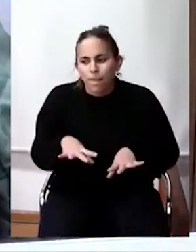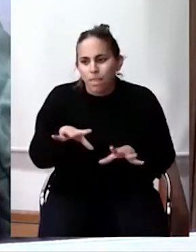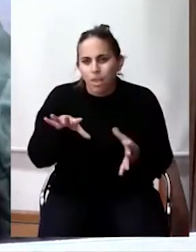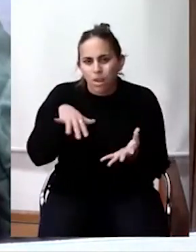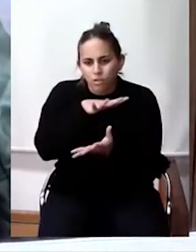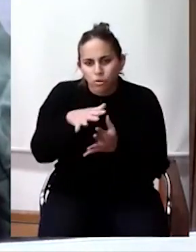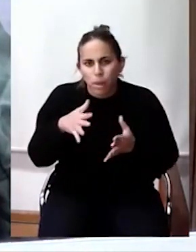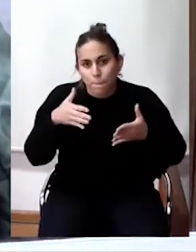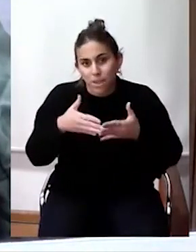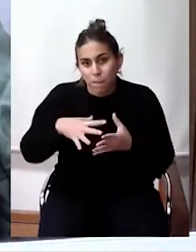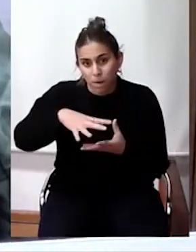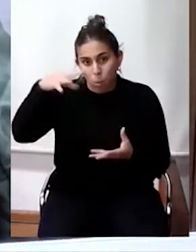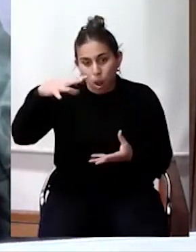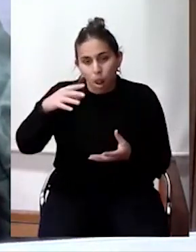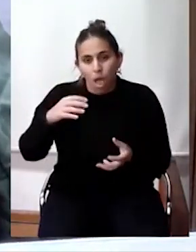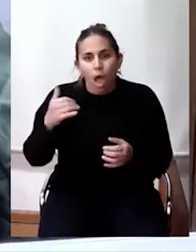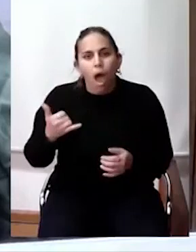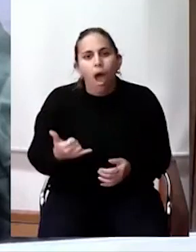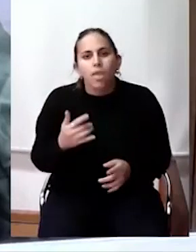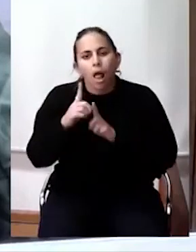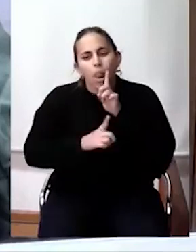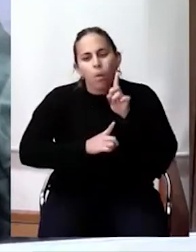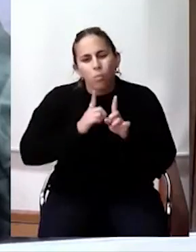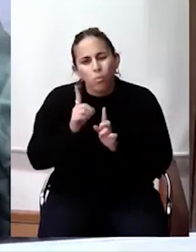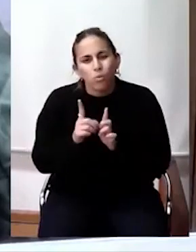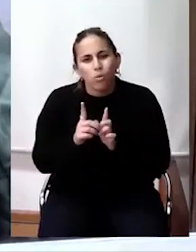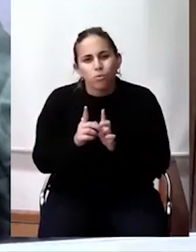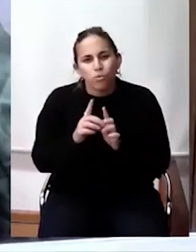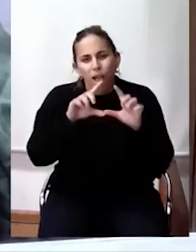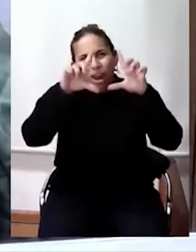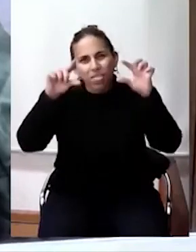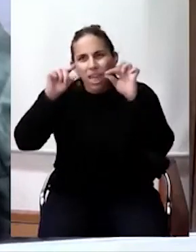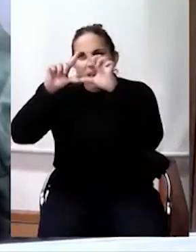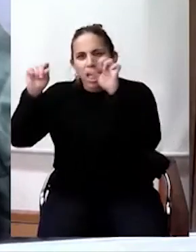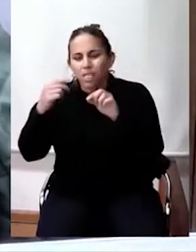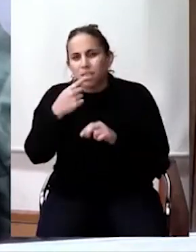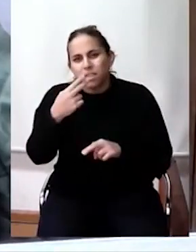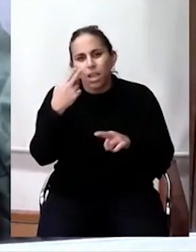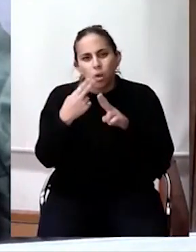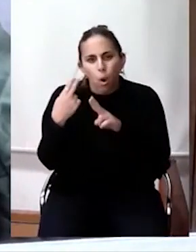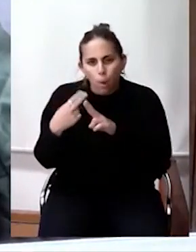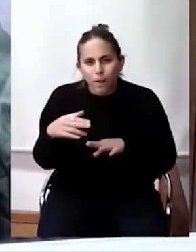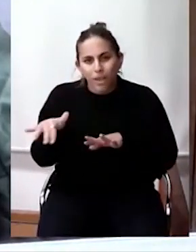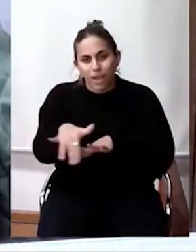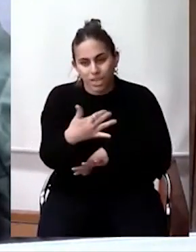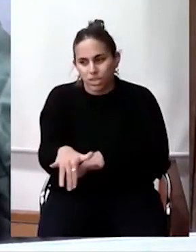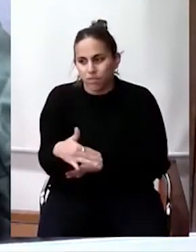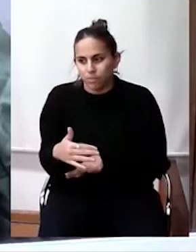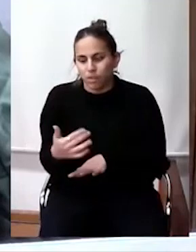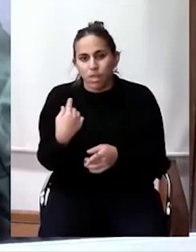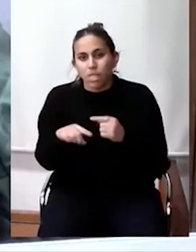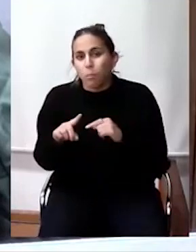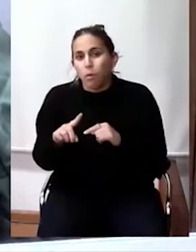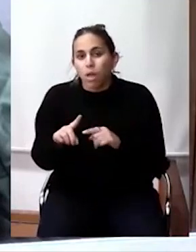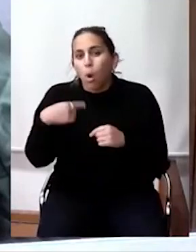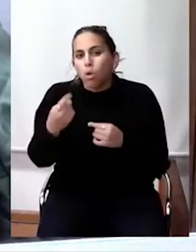playa Pascual hay algunos carteles donde indican el nombre de las calles el resto